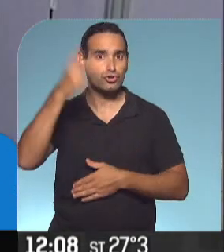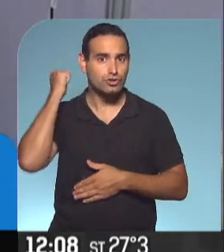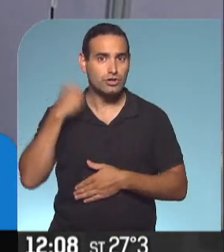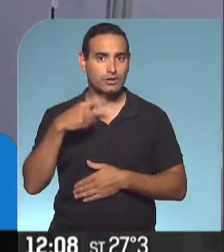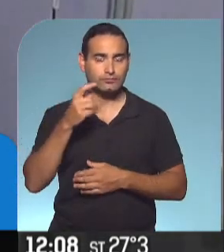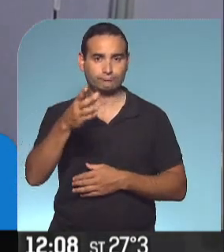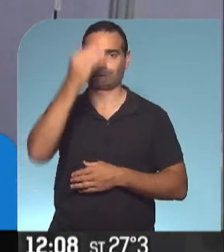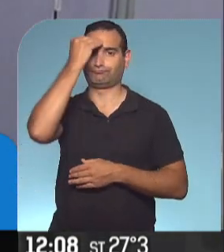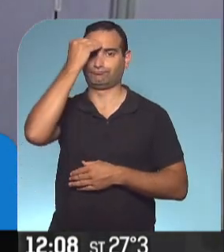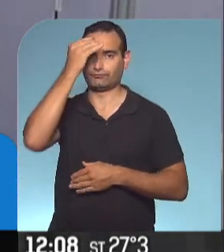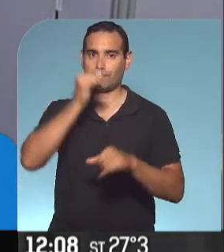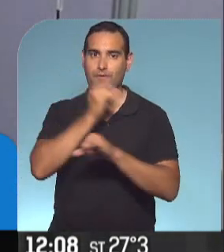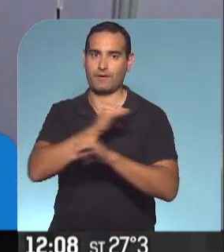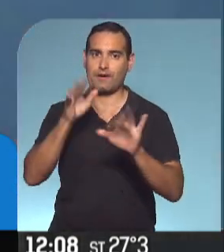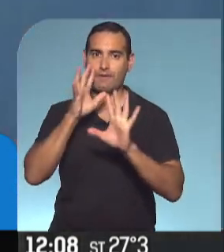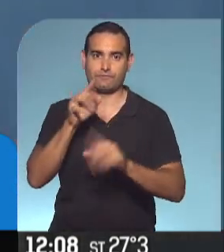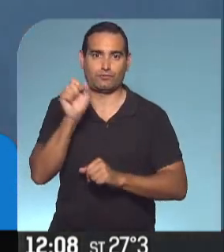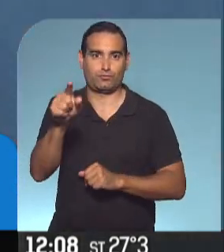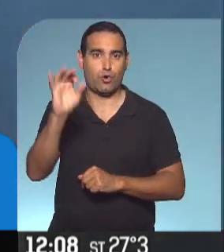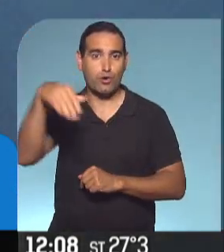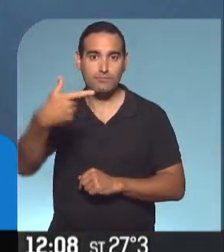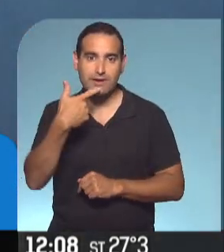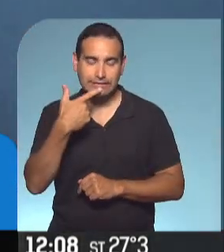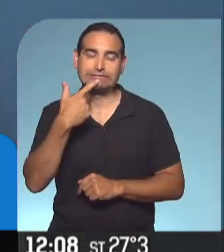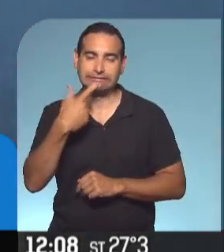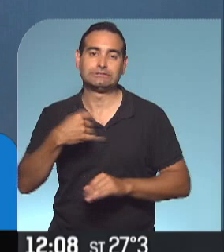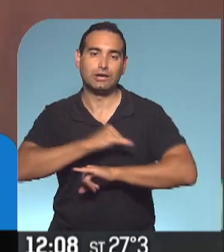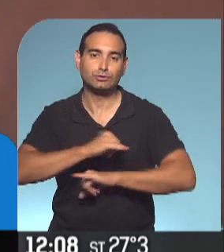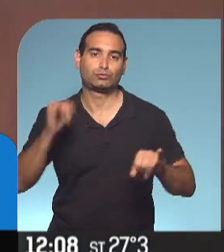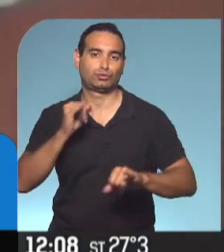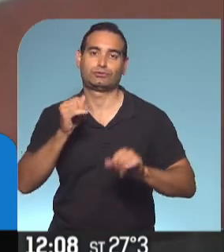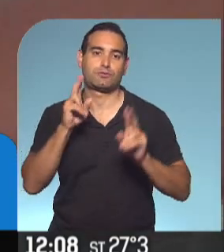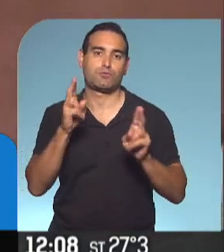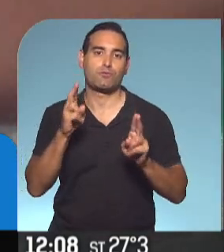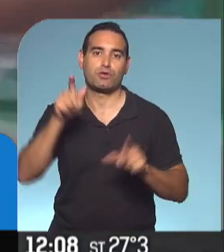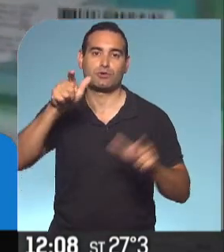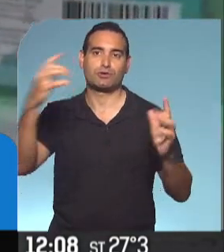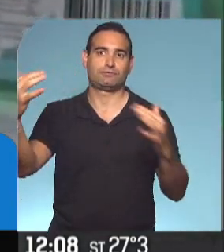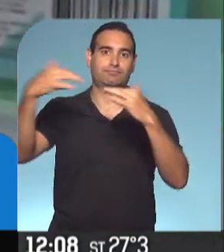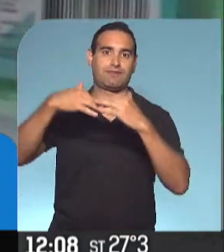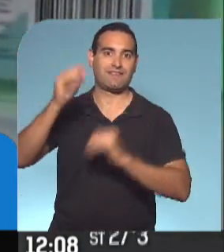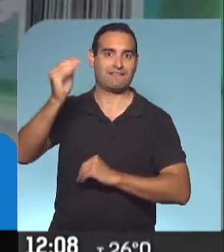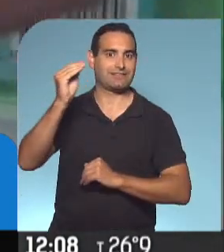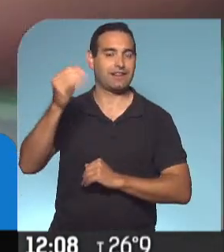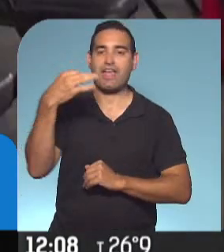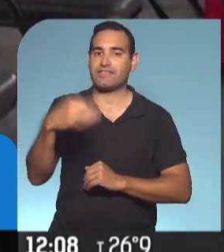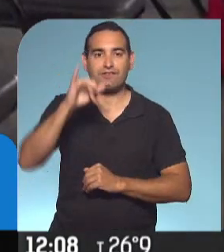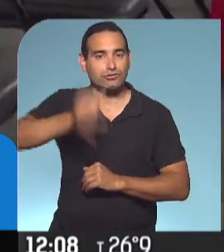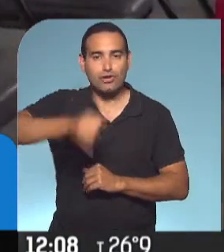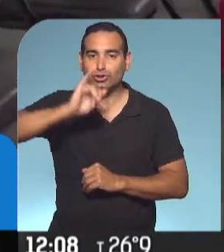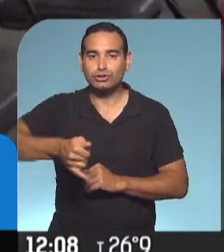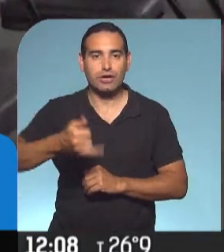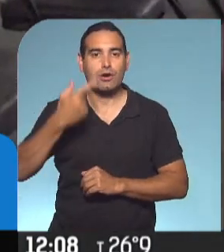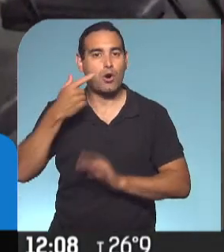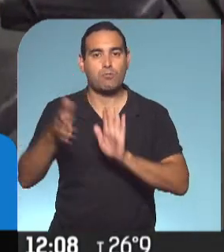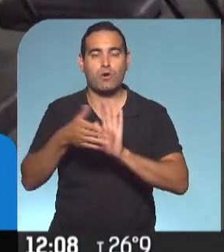de la organización mundial de la salud y anunció más restricciones para los turistas provenientes de brasil quienes deberán someterse a una prueba